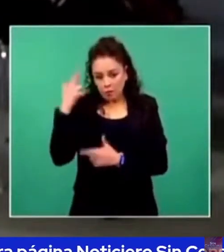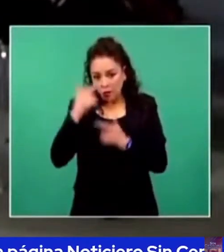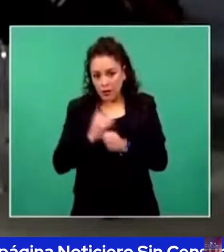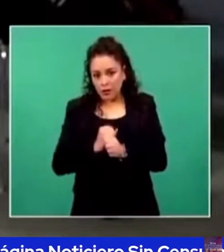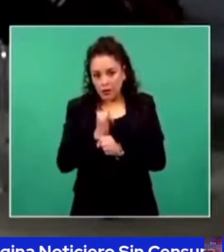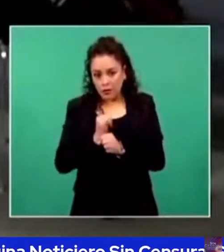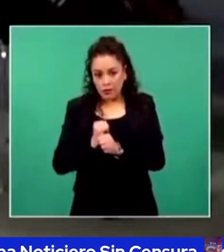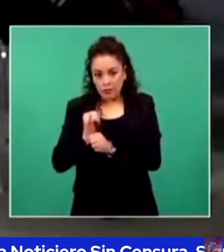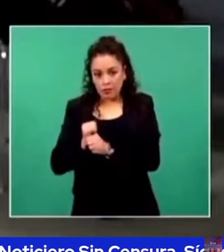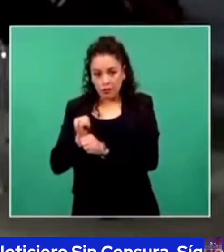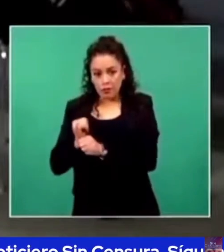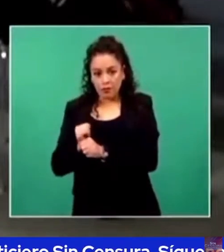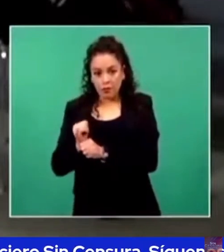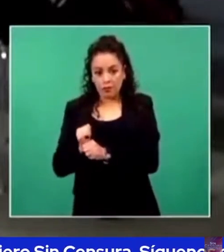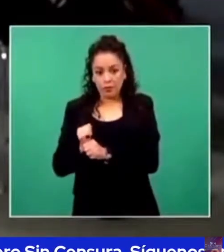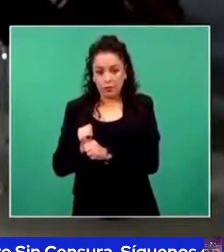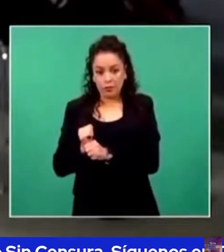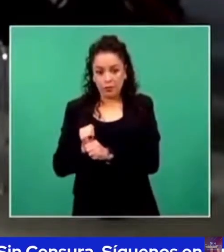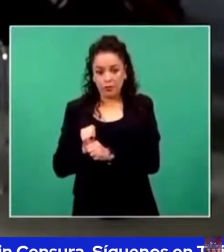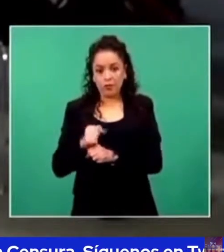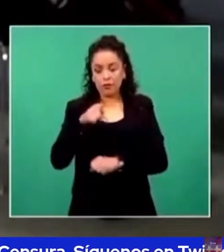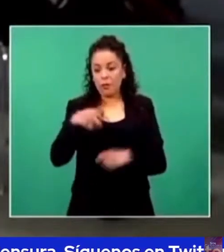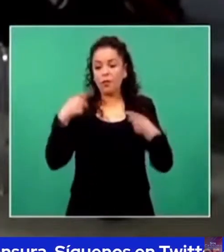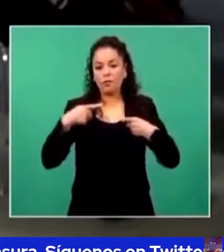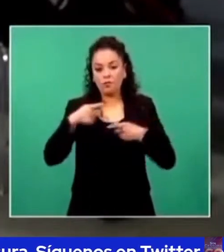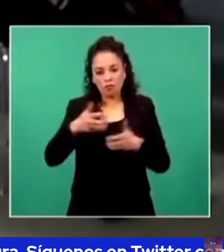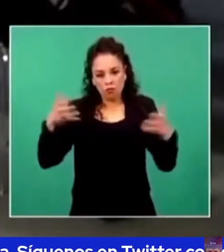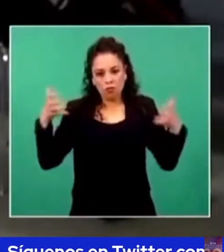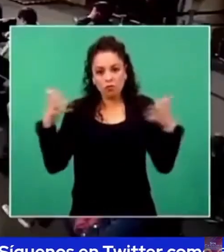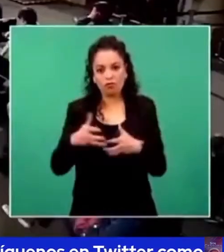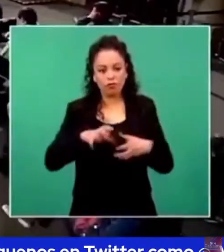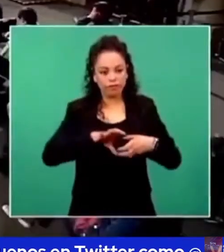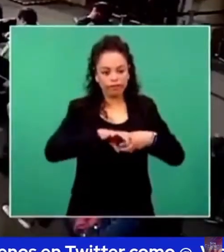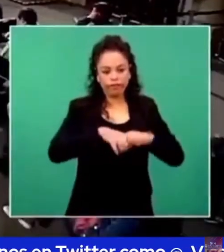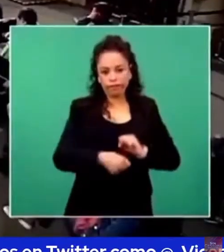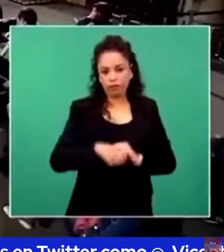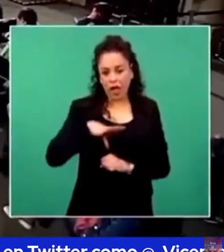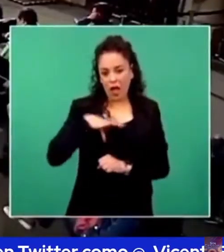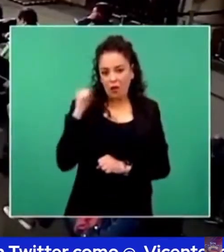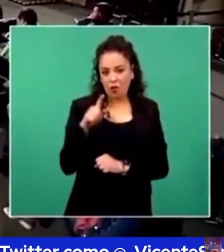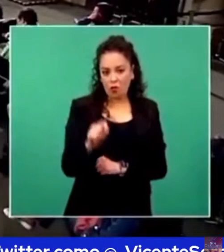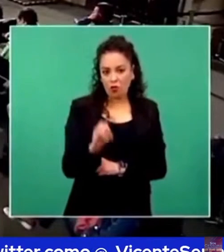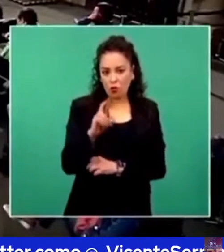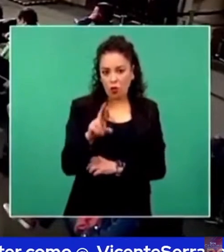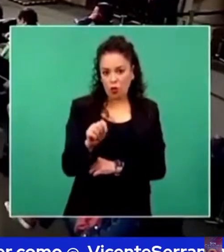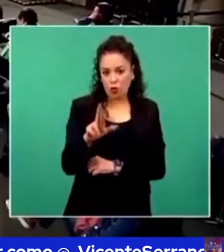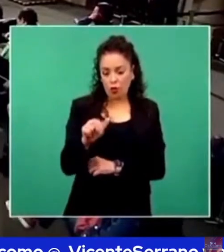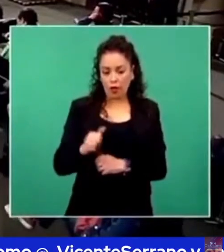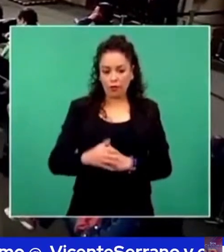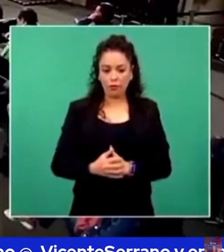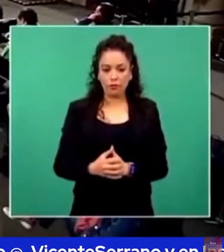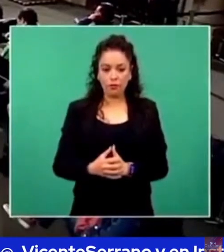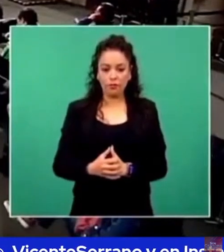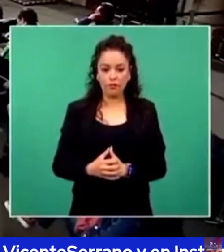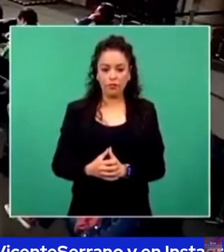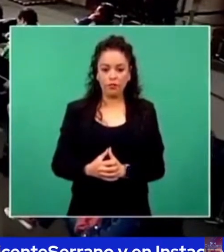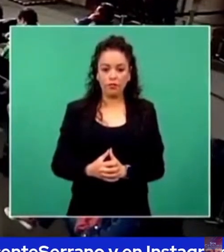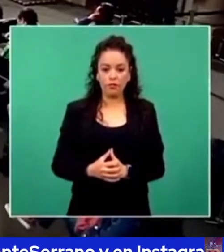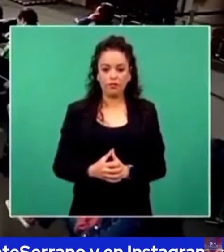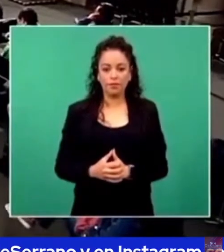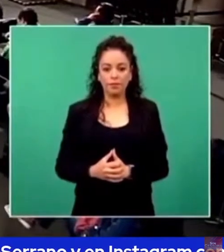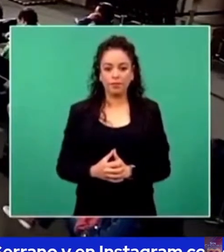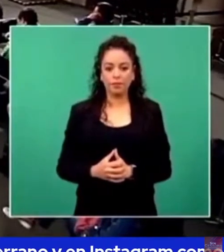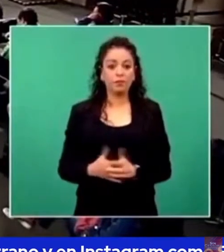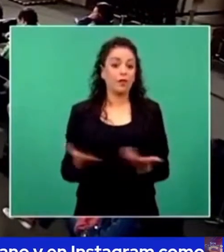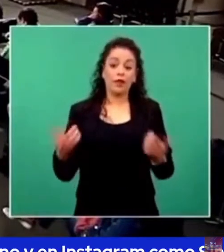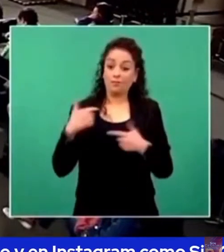los perpetuadores de la tortura como tal. Bueno, nosotros no tenemos autoridad, pues No, somos pero respetuosos. hacerle la recomendación